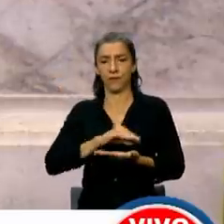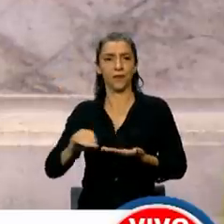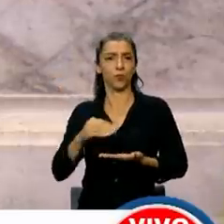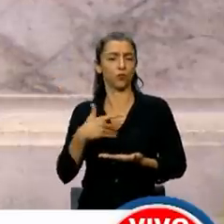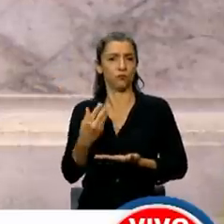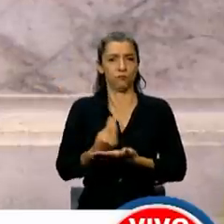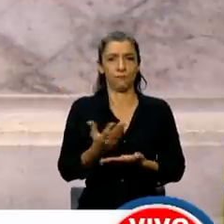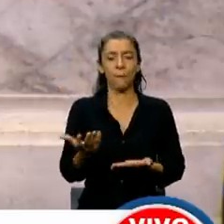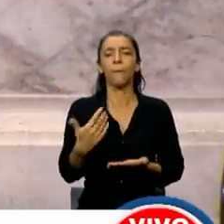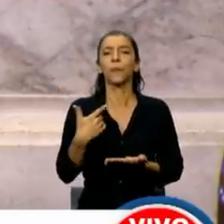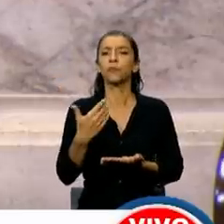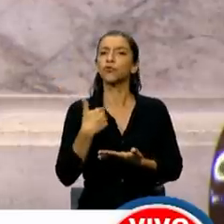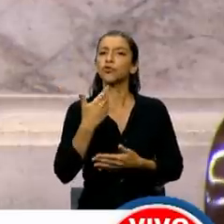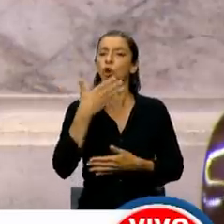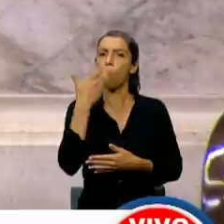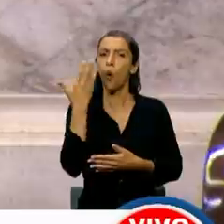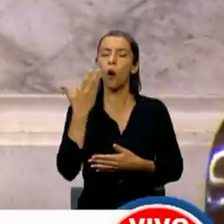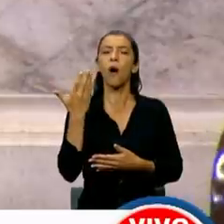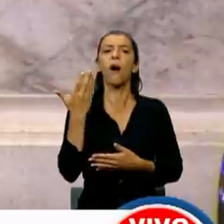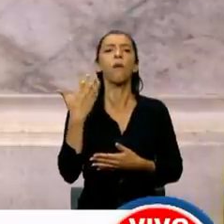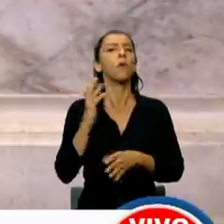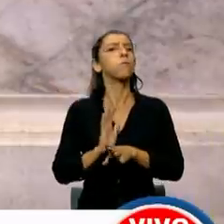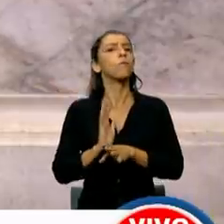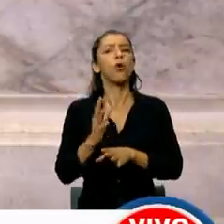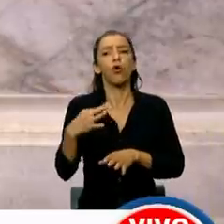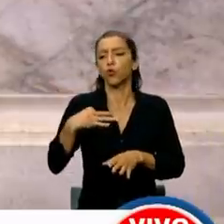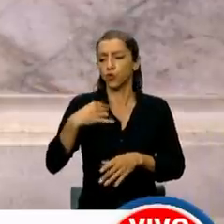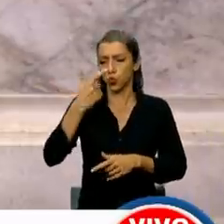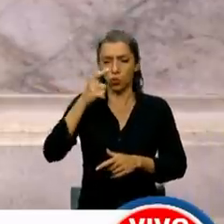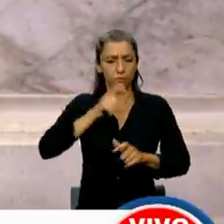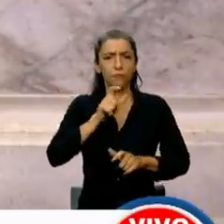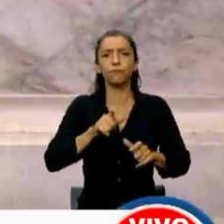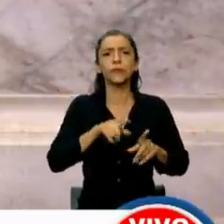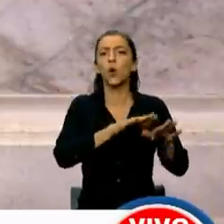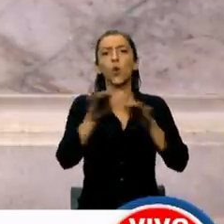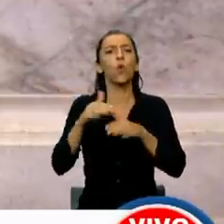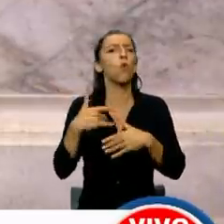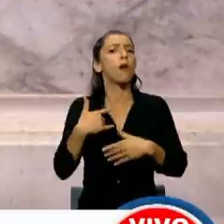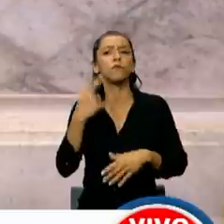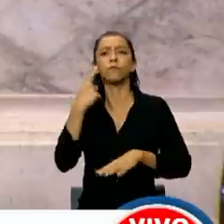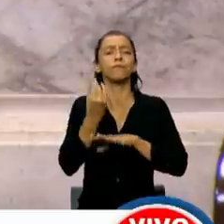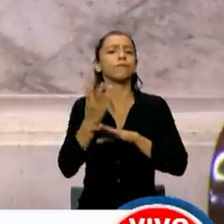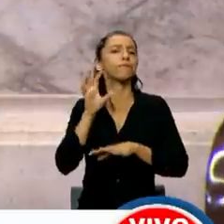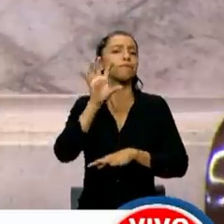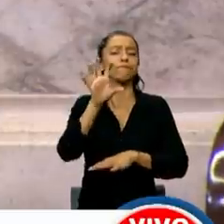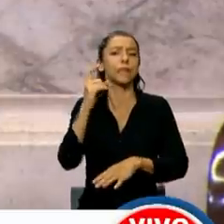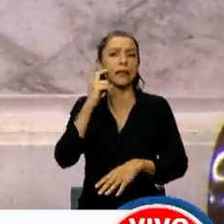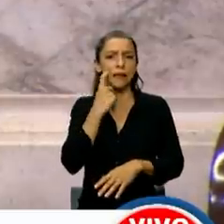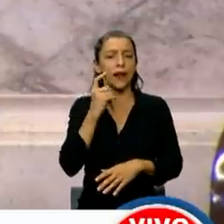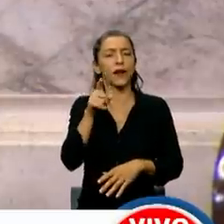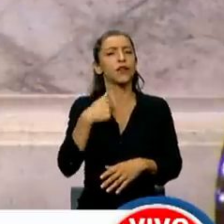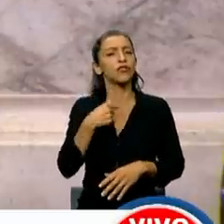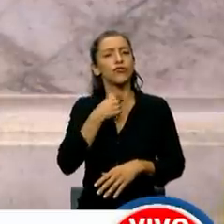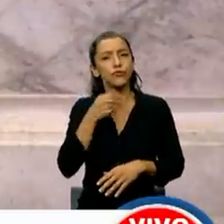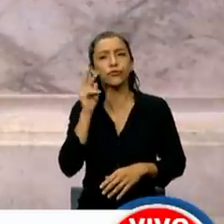pero voy a hablar y hablo particularmente como un ciudadano de mi querida provincia entre ríos como un ciudadano que quiere